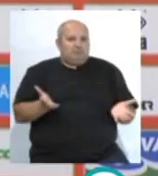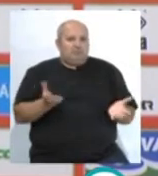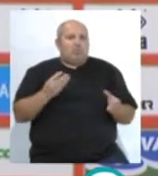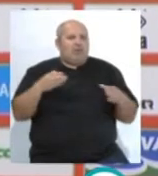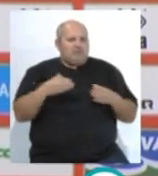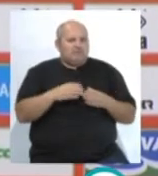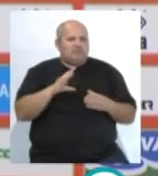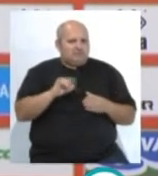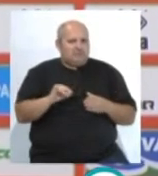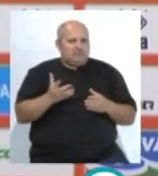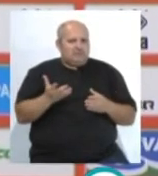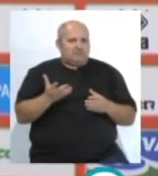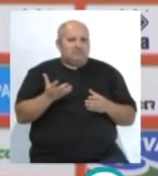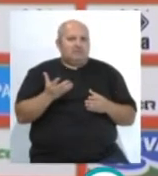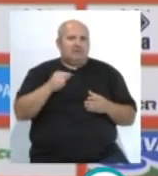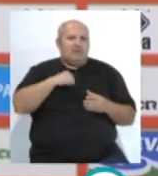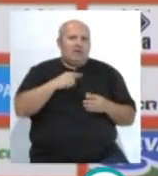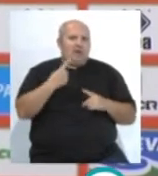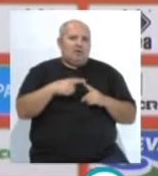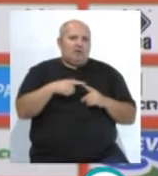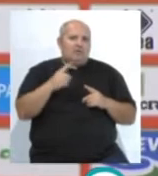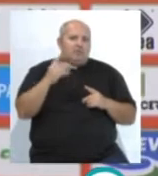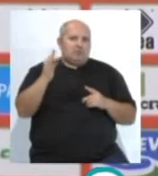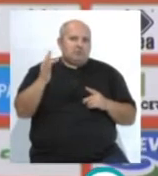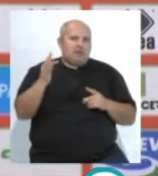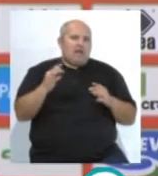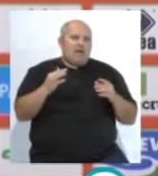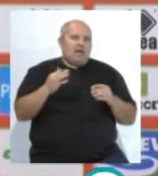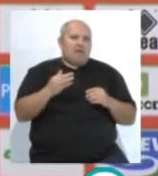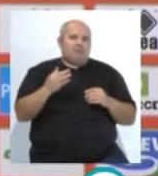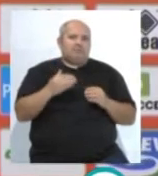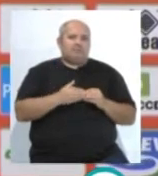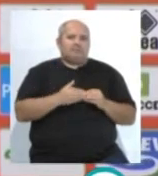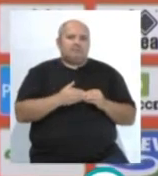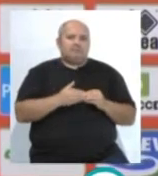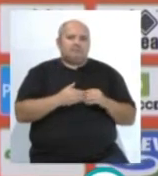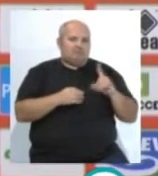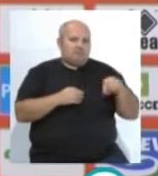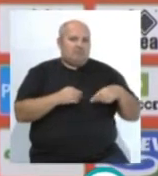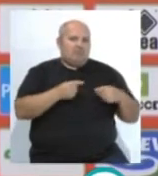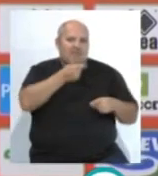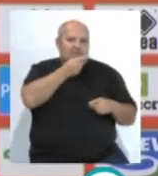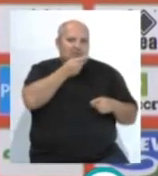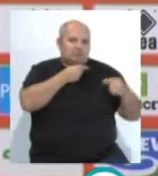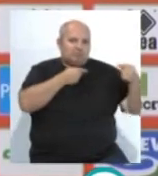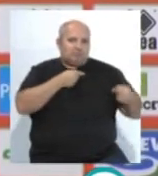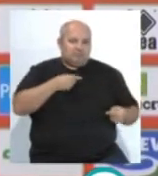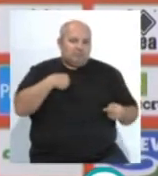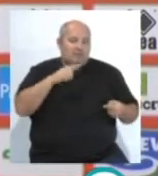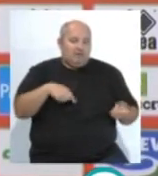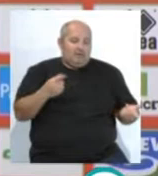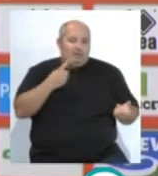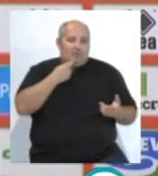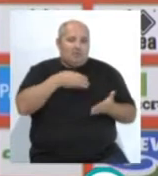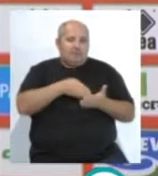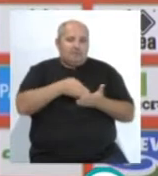buen equipo, tenemos nuestras virtudes, como es que no dejamos al contrario que se acerque a la portería. Pero tenemos nuestros defectos, cuando la tenemos nos cuesta más y